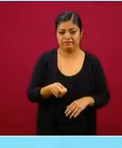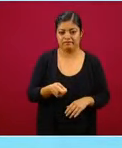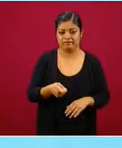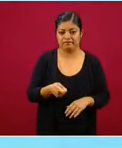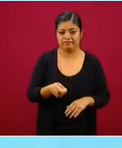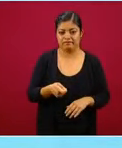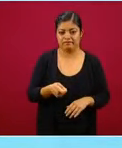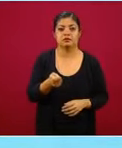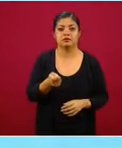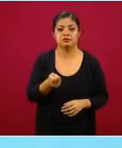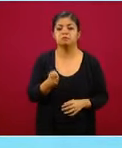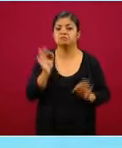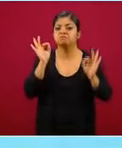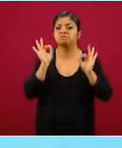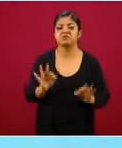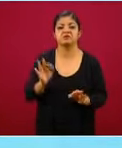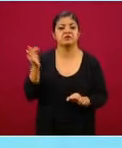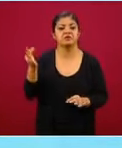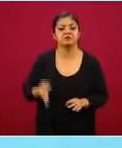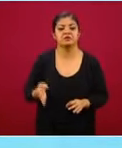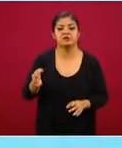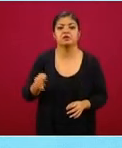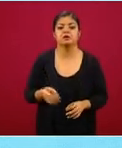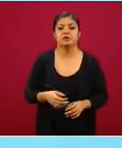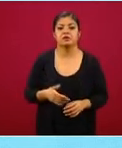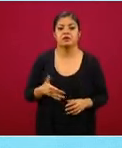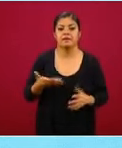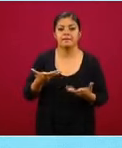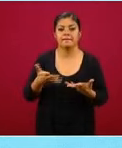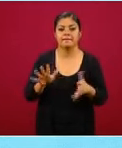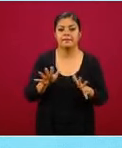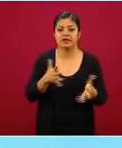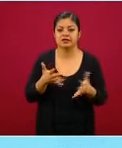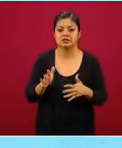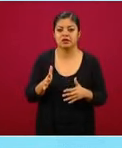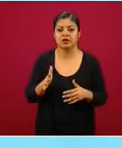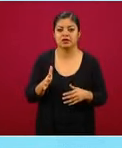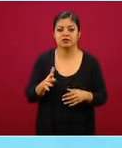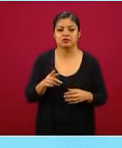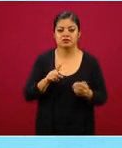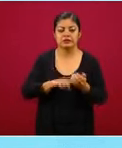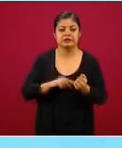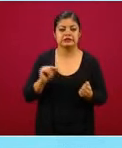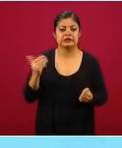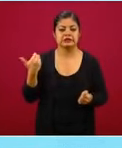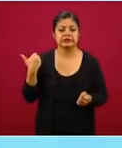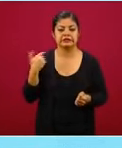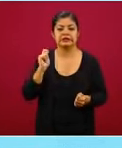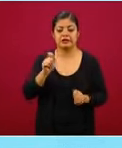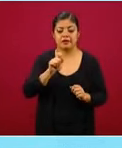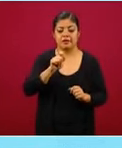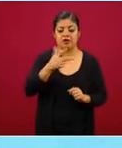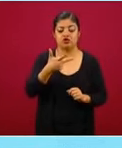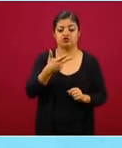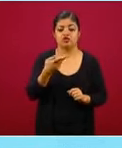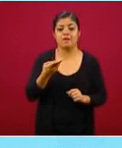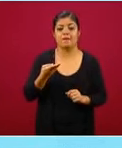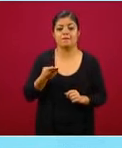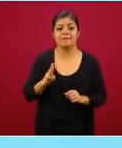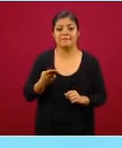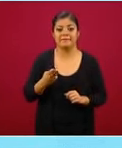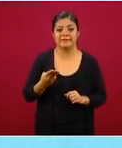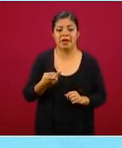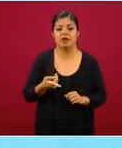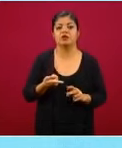es exactamente lo que ocurrió. En la más reciente predicción, que es la del 28 de mayo,